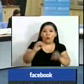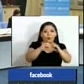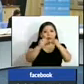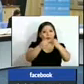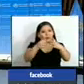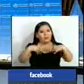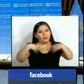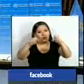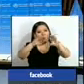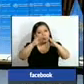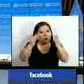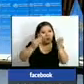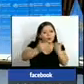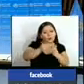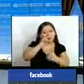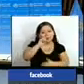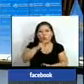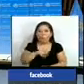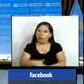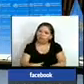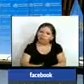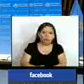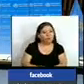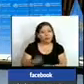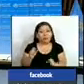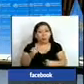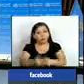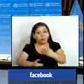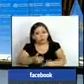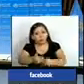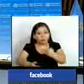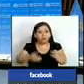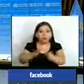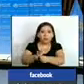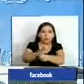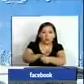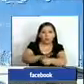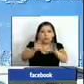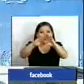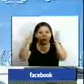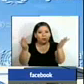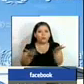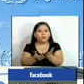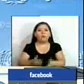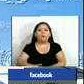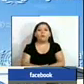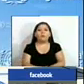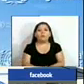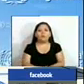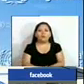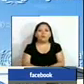Mundial de la Salud se mostrara pesimista sobre la evolución de la pandemia a nivel mundial.